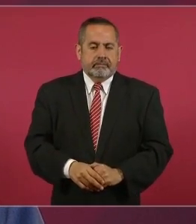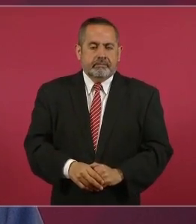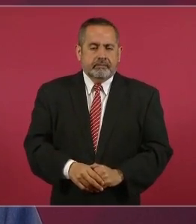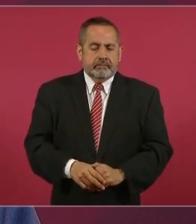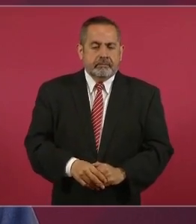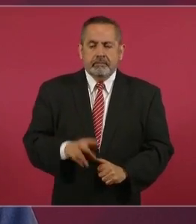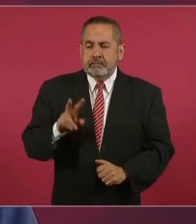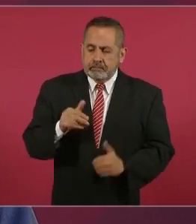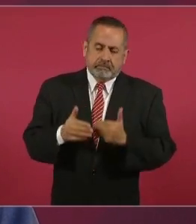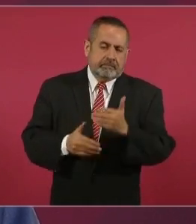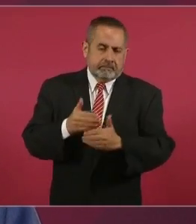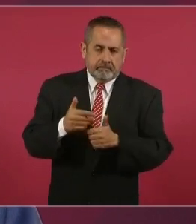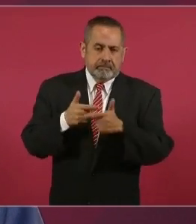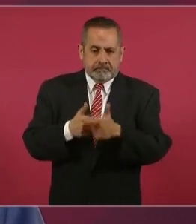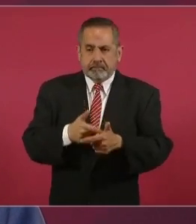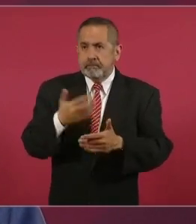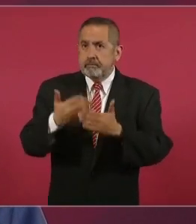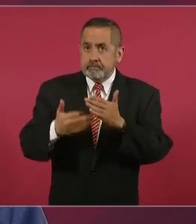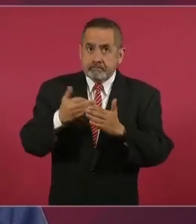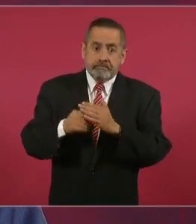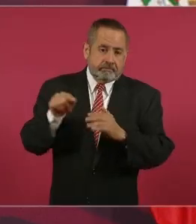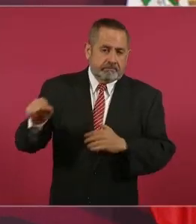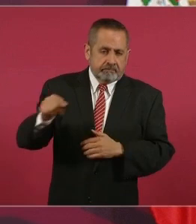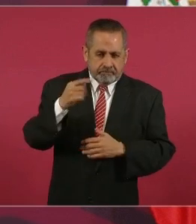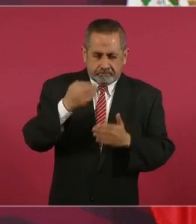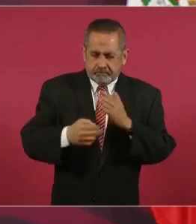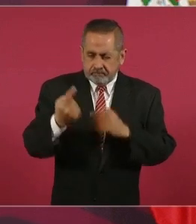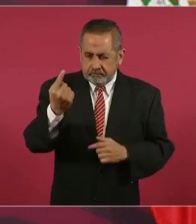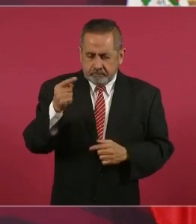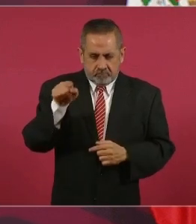Vamos avanzando porque todavía nos queda